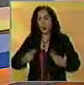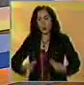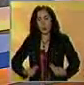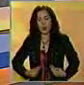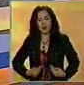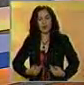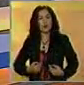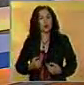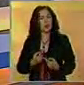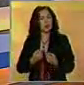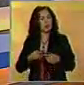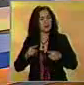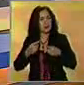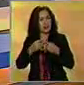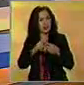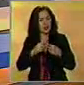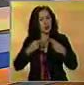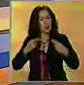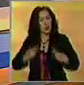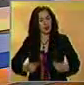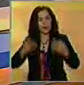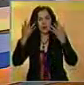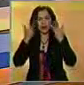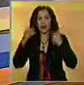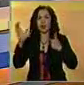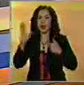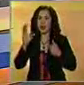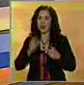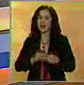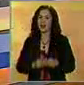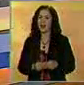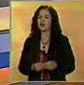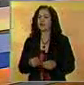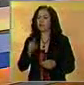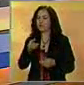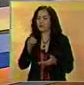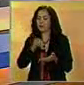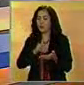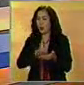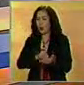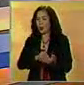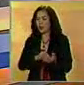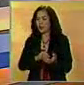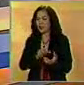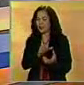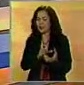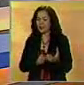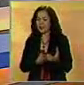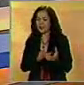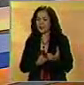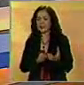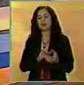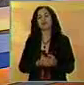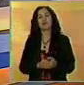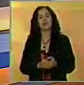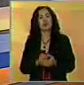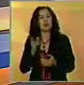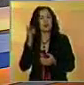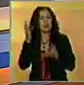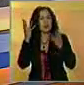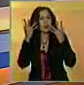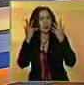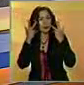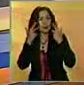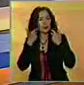qué variedades, porque hasta el uniforme de los Leones del Caracas se caracteriza también por su belleza. Ah, mira, Freddy te está apoyando.